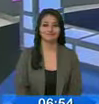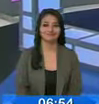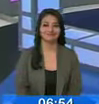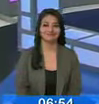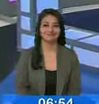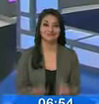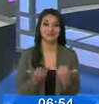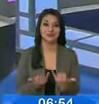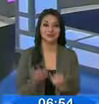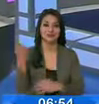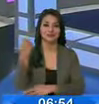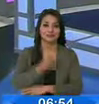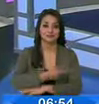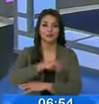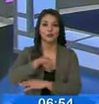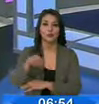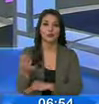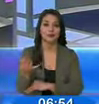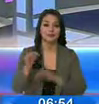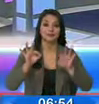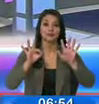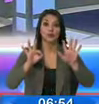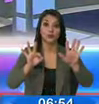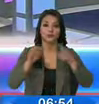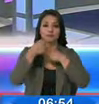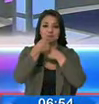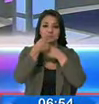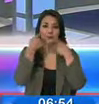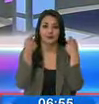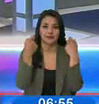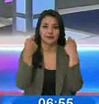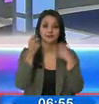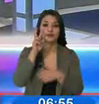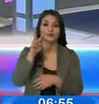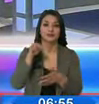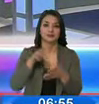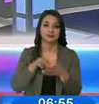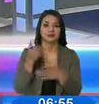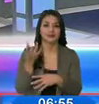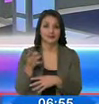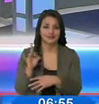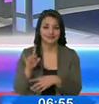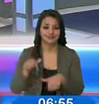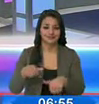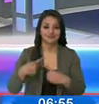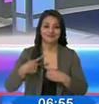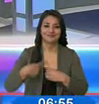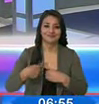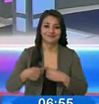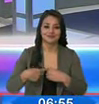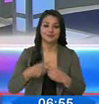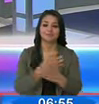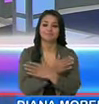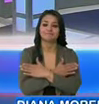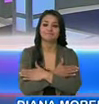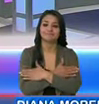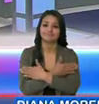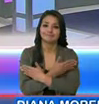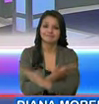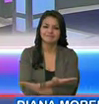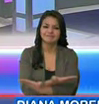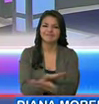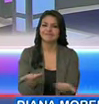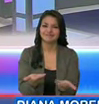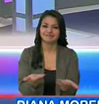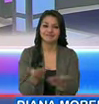Hoy estamos día jueves 8 de marzo de este año 2018 desde la ciudad de Quito. Les enviamos un abrazo enorme a